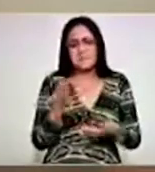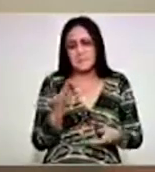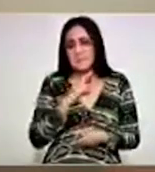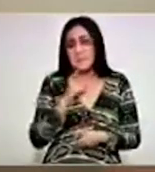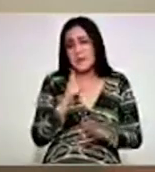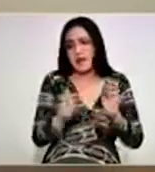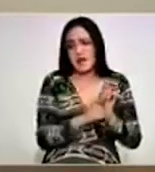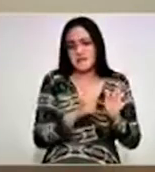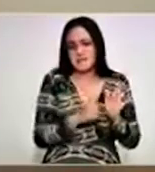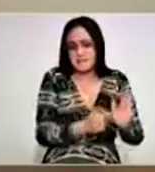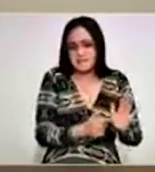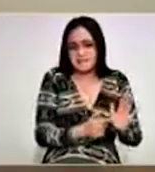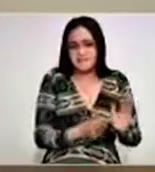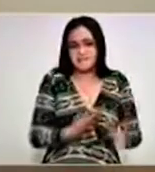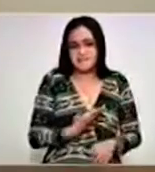que establece la ley.